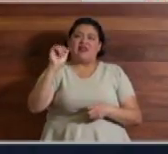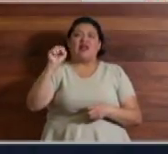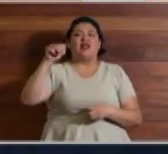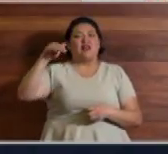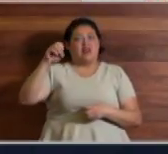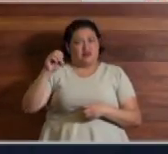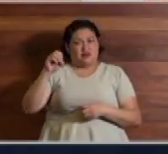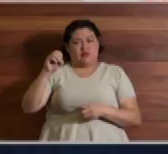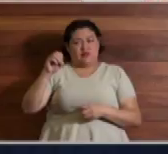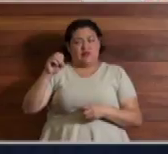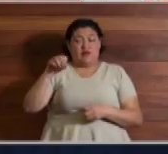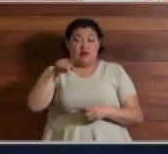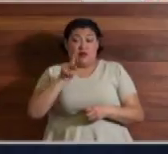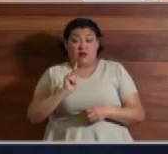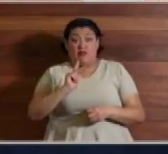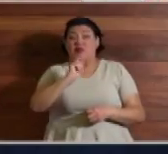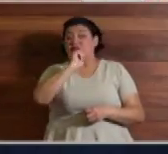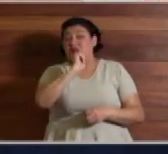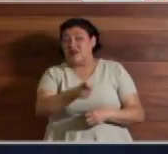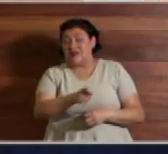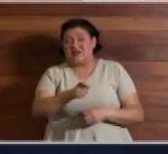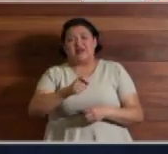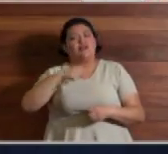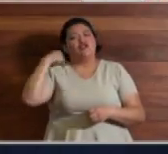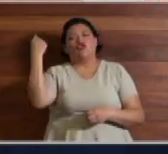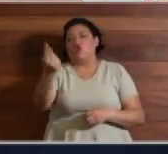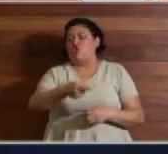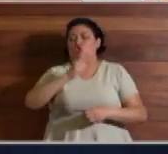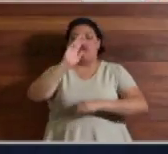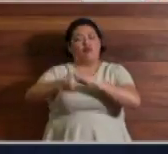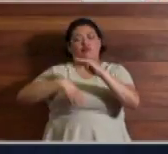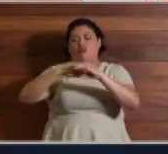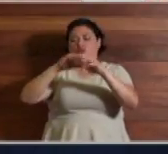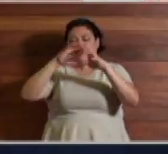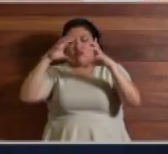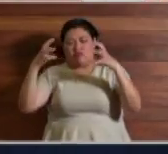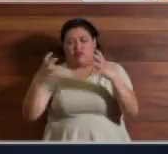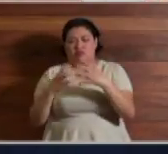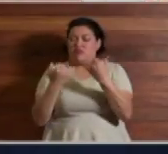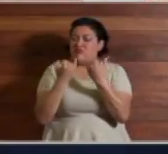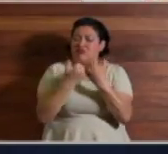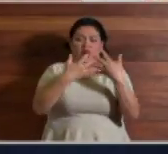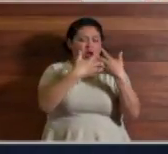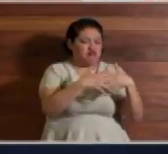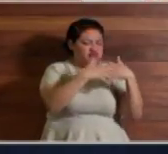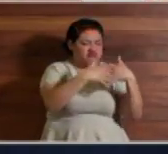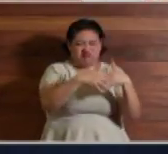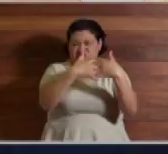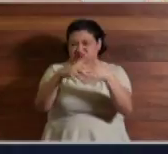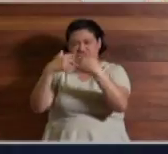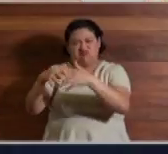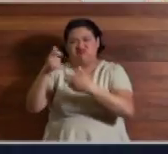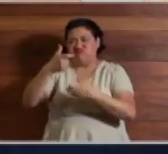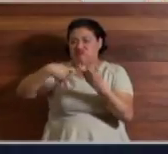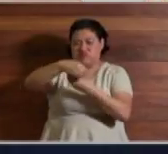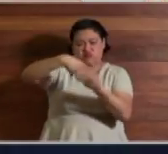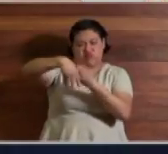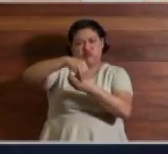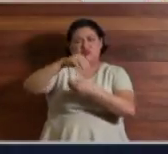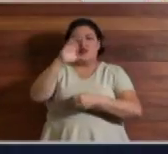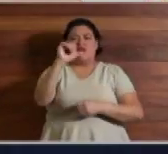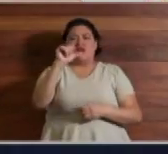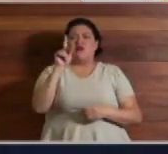de producción fundamental global es el capitalismo en código de democracia. Estableciendo eso nos permite